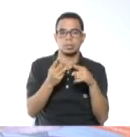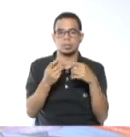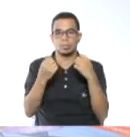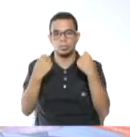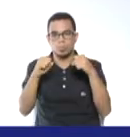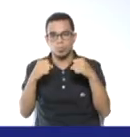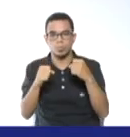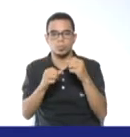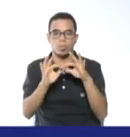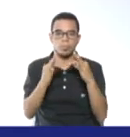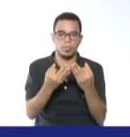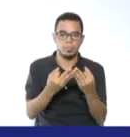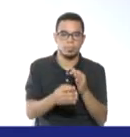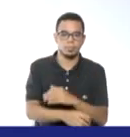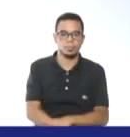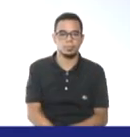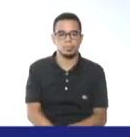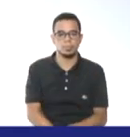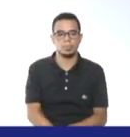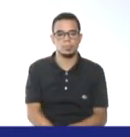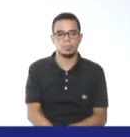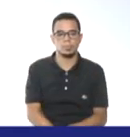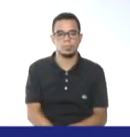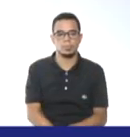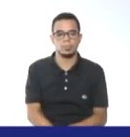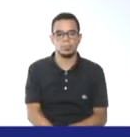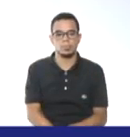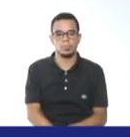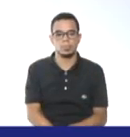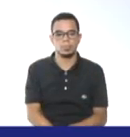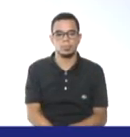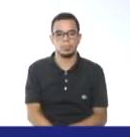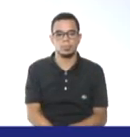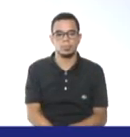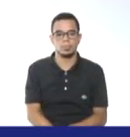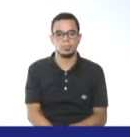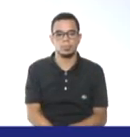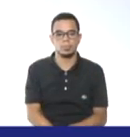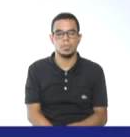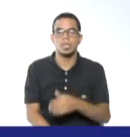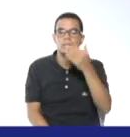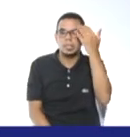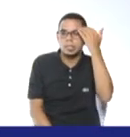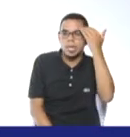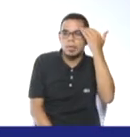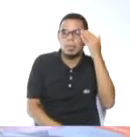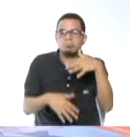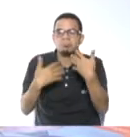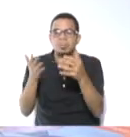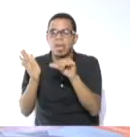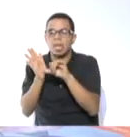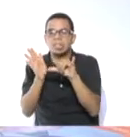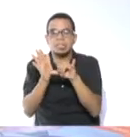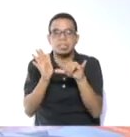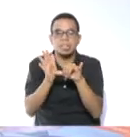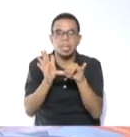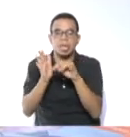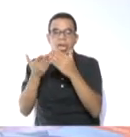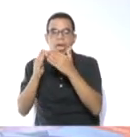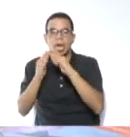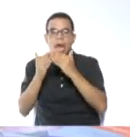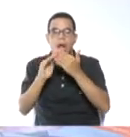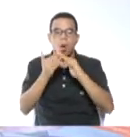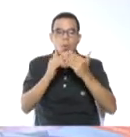producción familiar. El primero de ellos es el mapeo de la localidad o comunidad cercana. Es conocer qué tenemos en